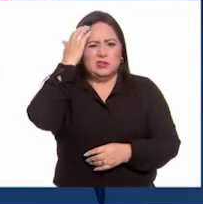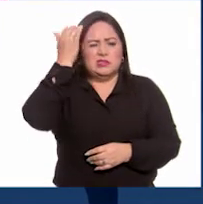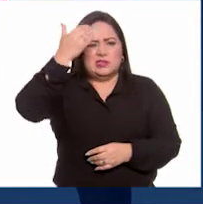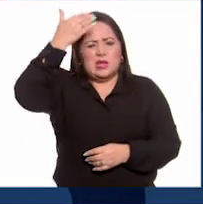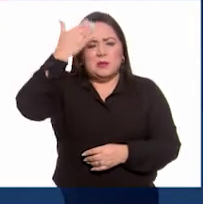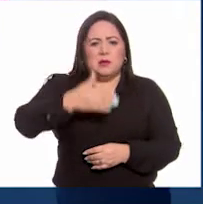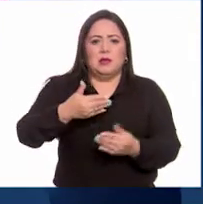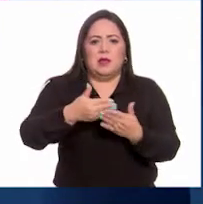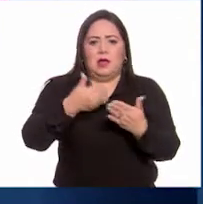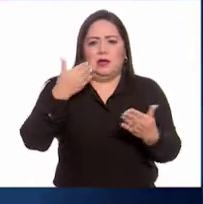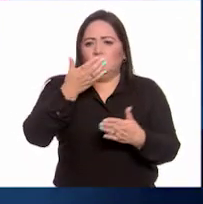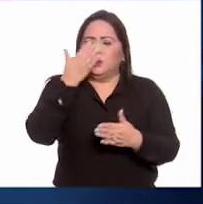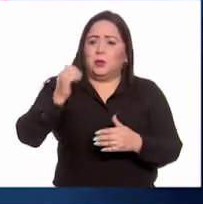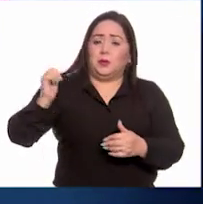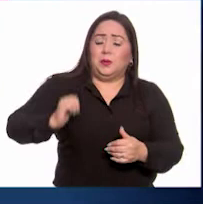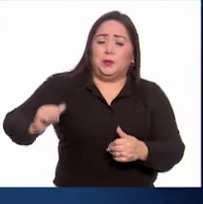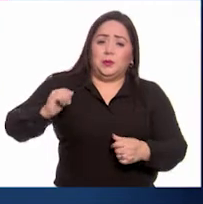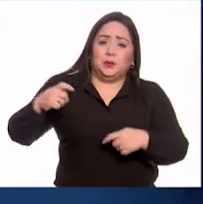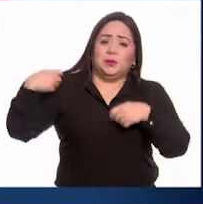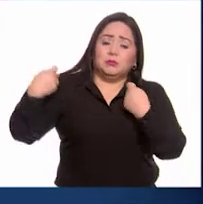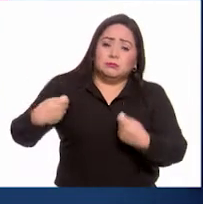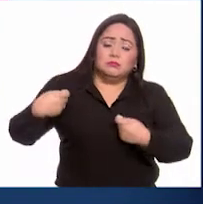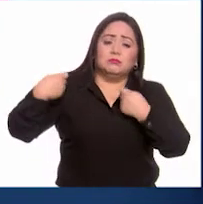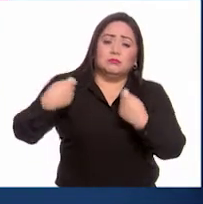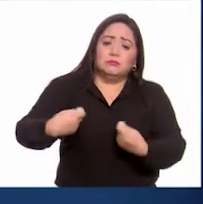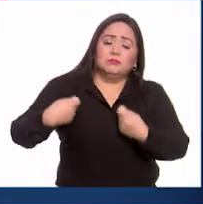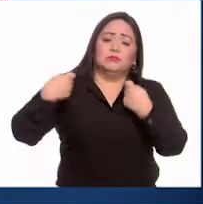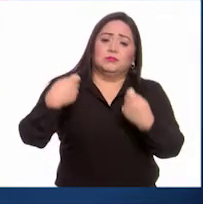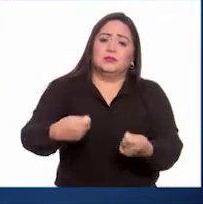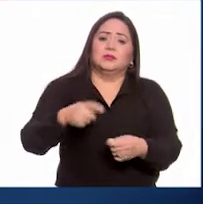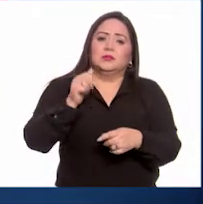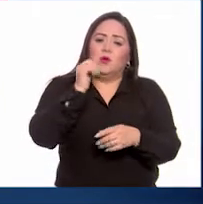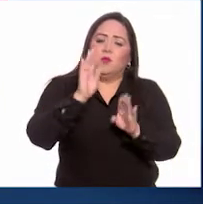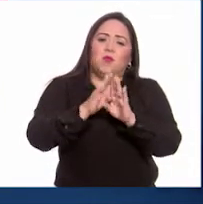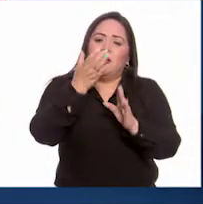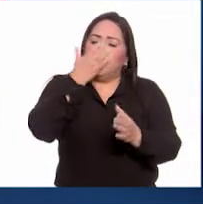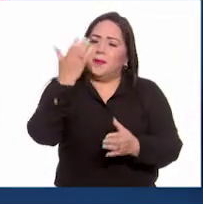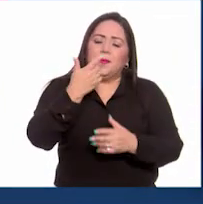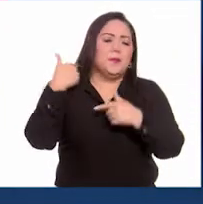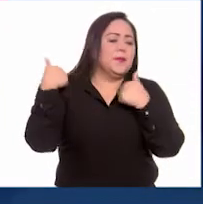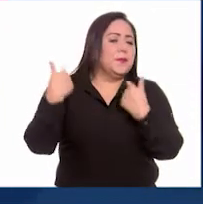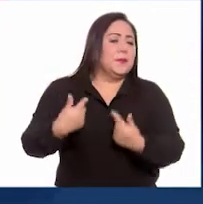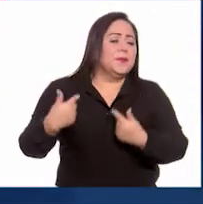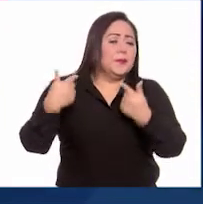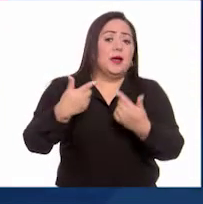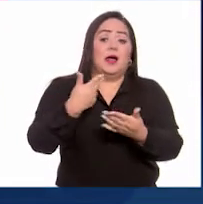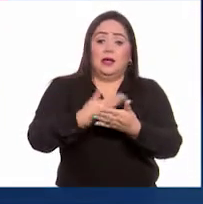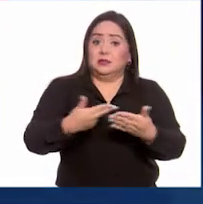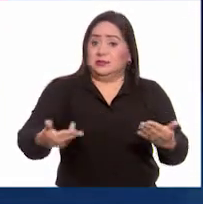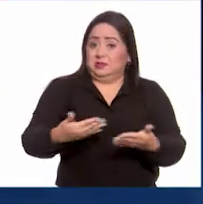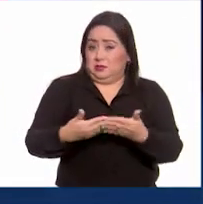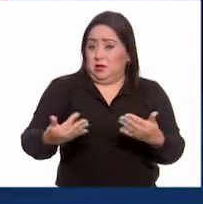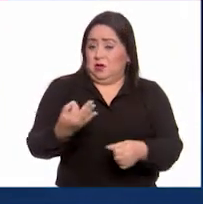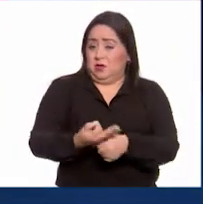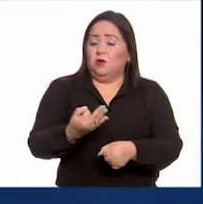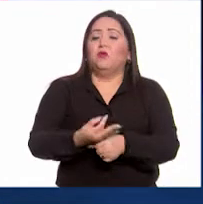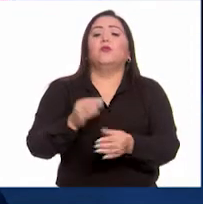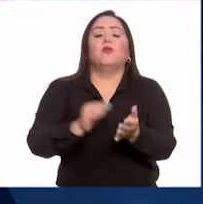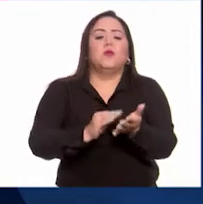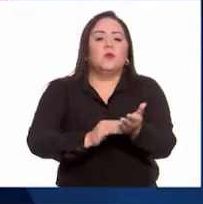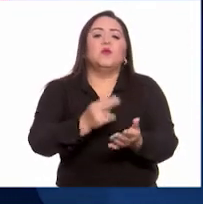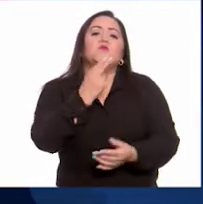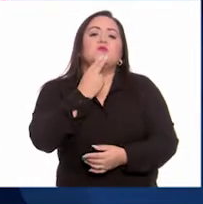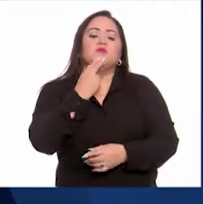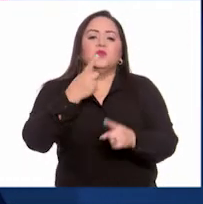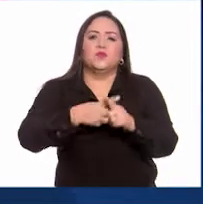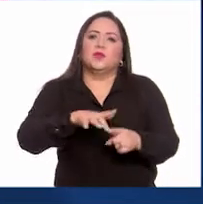saberes ancestrales que nos han sido transmitidos de generación en generación y que a la fecha siguen siendo utilizados